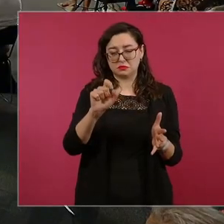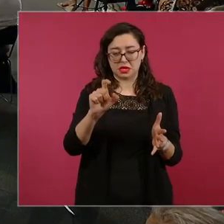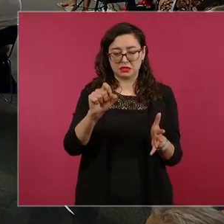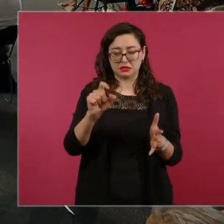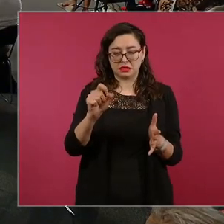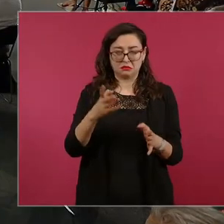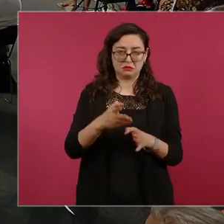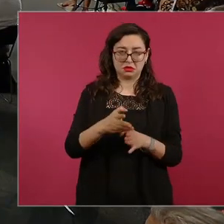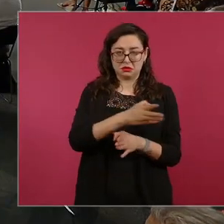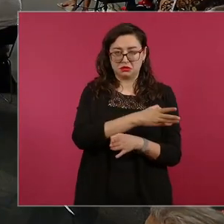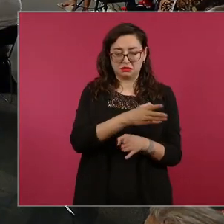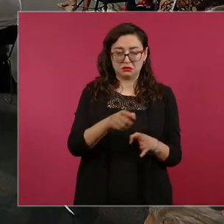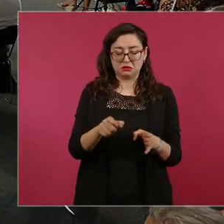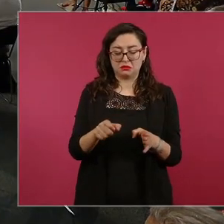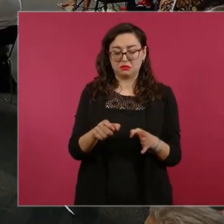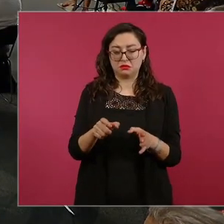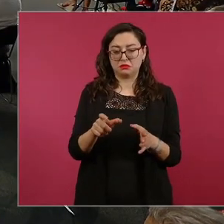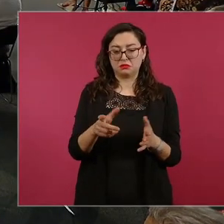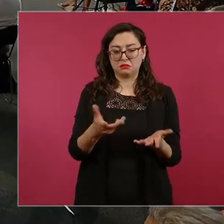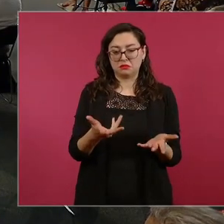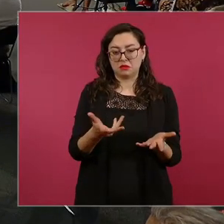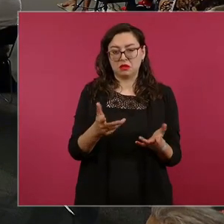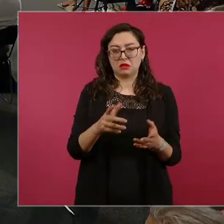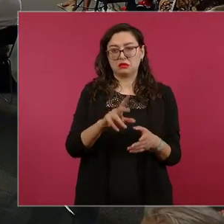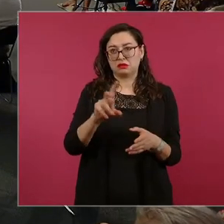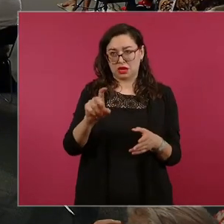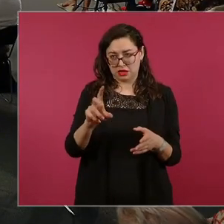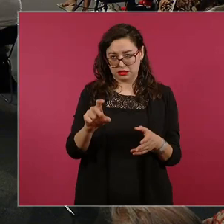pasado, los 30